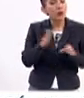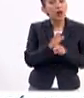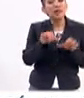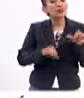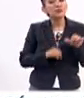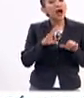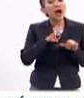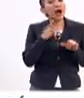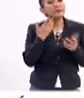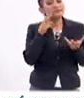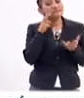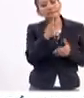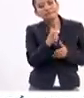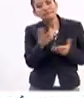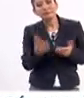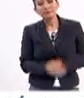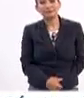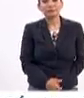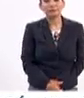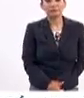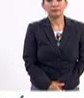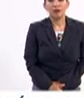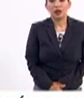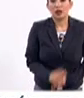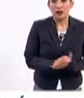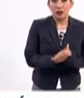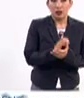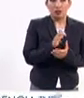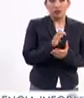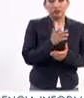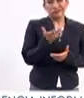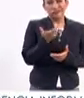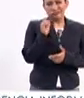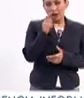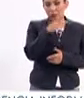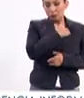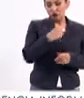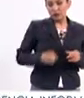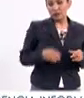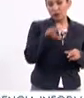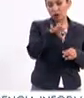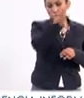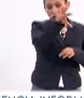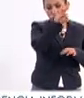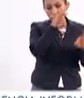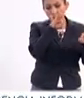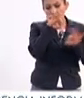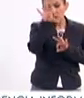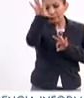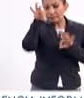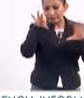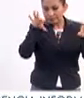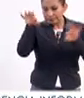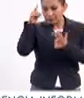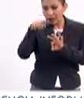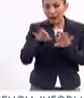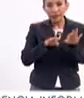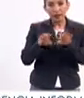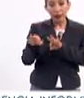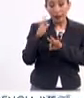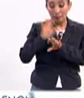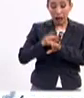de actividades vamos a poder ir viendo? Generalmente los municipios están seleccionados para